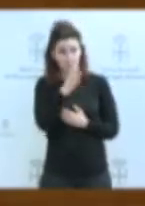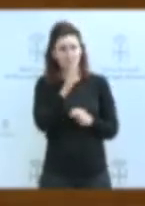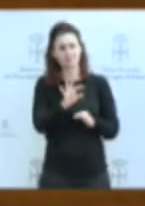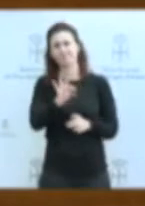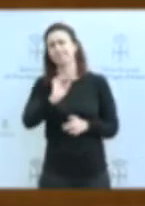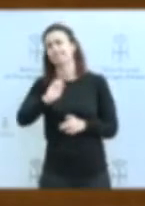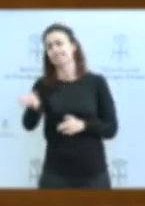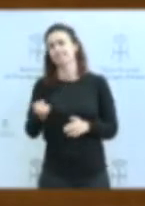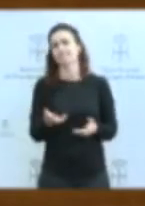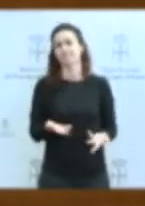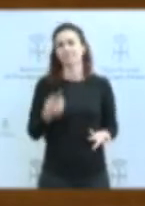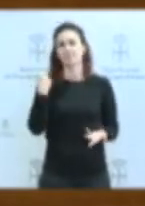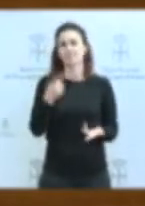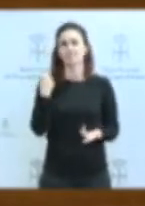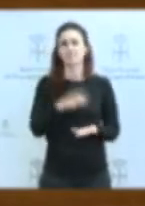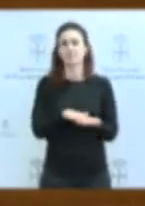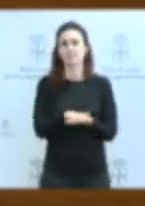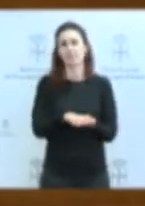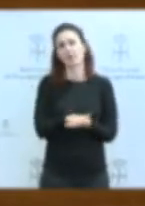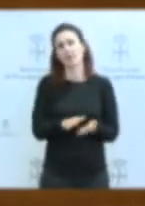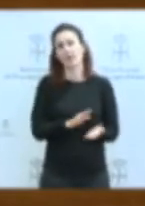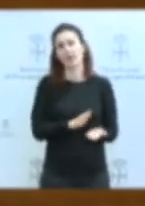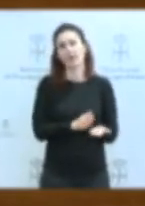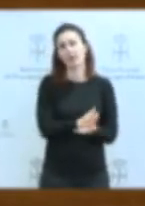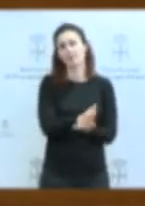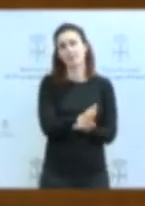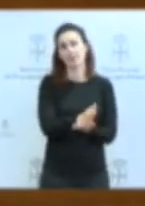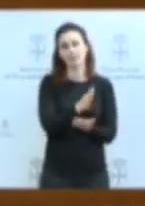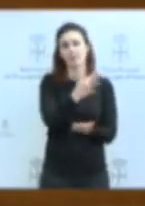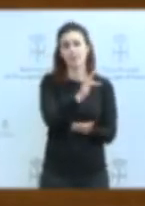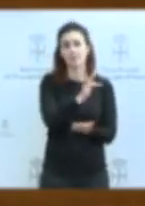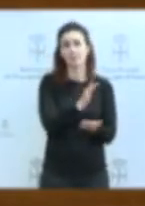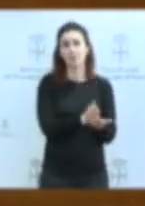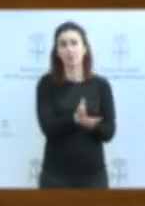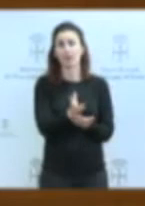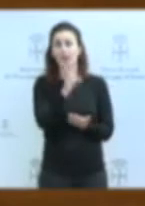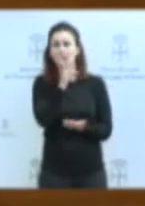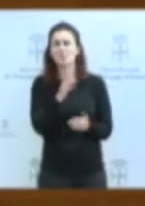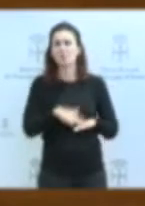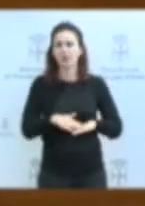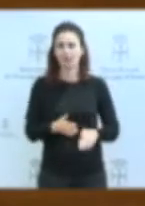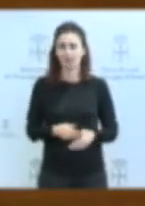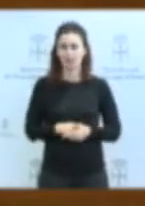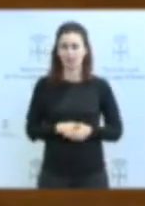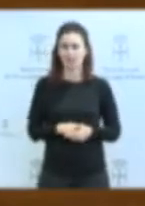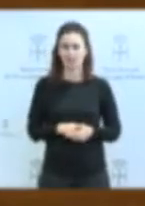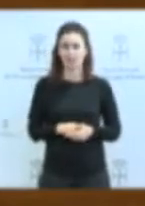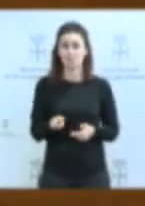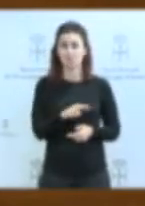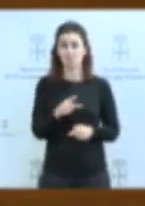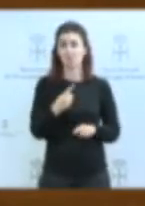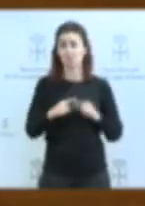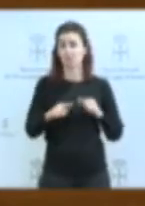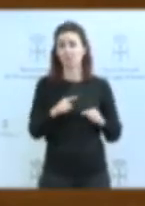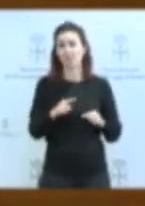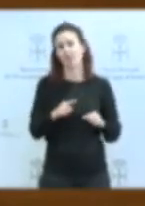a Heathrow o, por ejemplo, a Frankfurt. Aporten datos, porque entiendo que sus decisiones están basadas en datos más que en demandas de grupos de